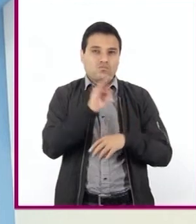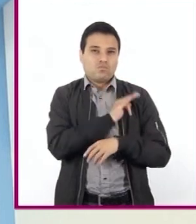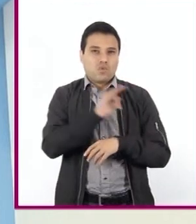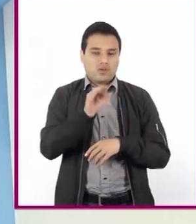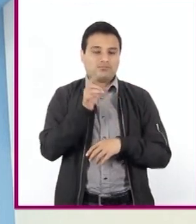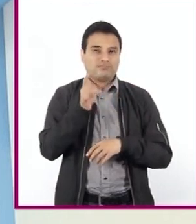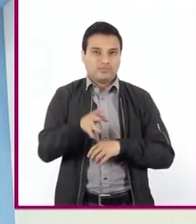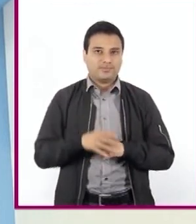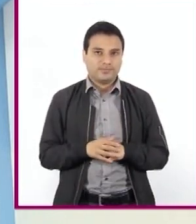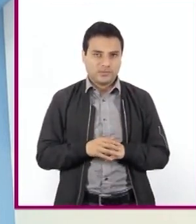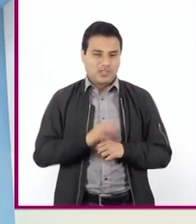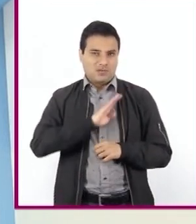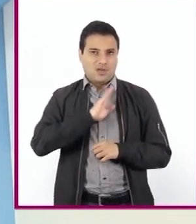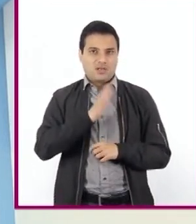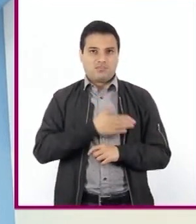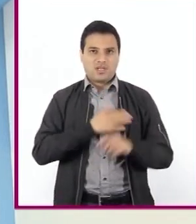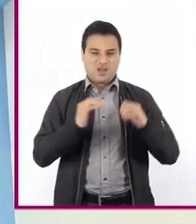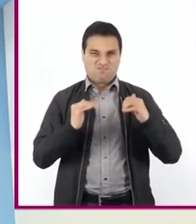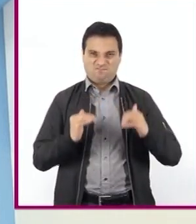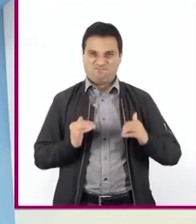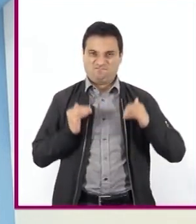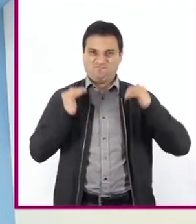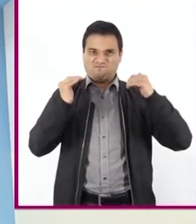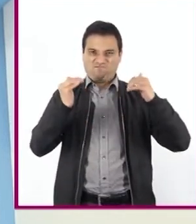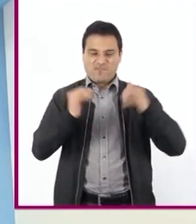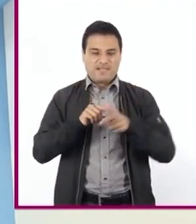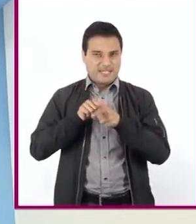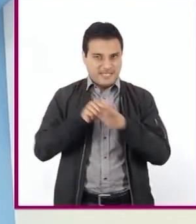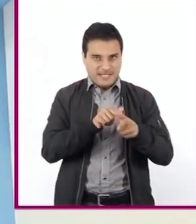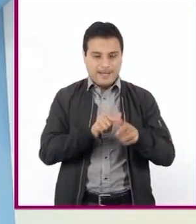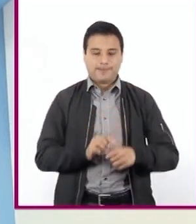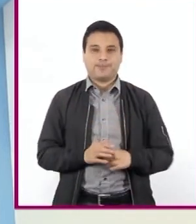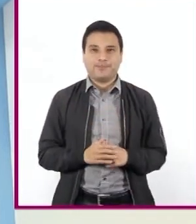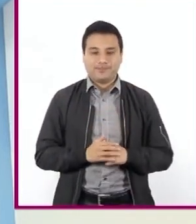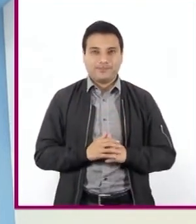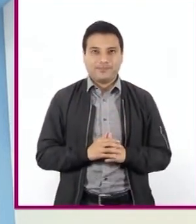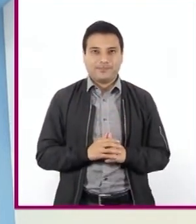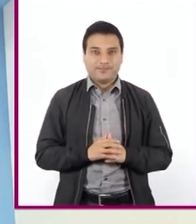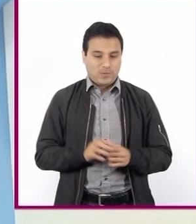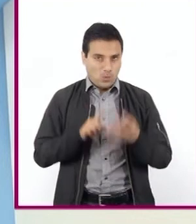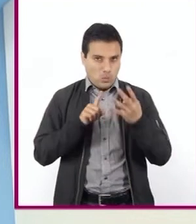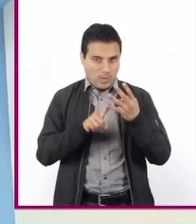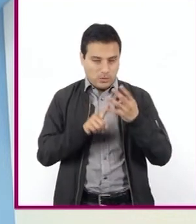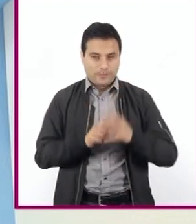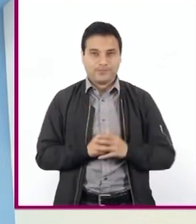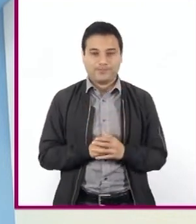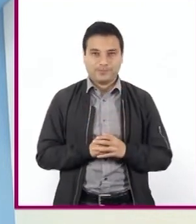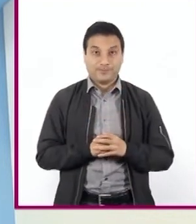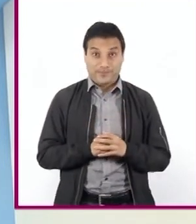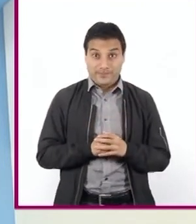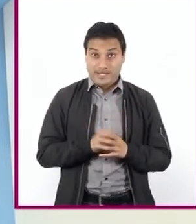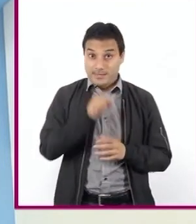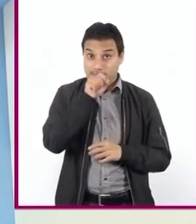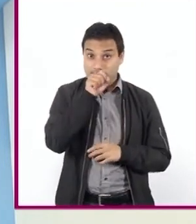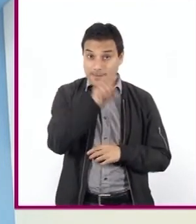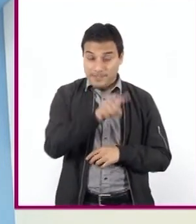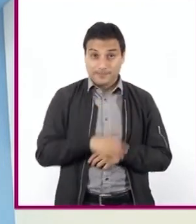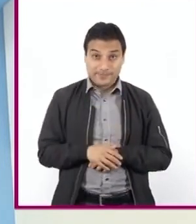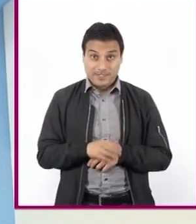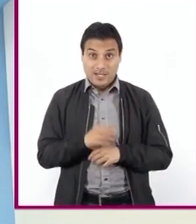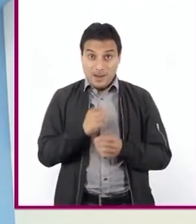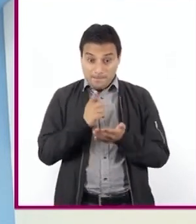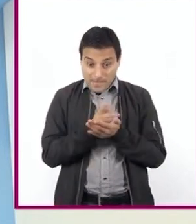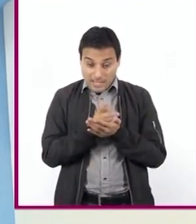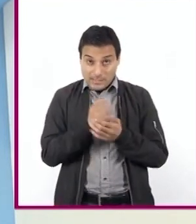de la hegemonía española sobre todo el continente. 4. Finalmente, una parte de